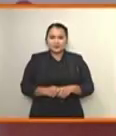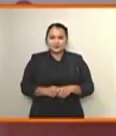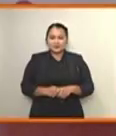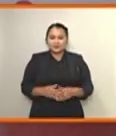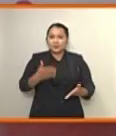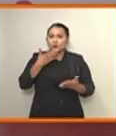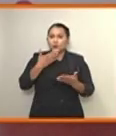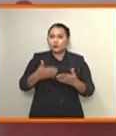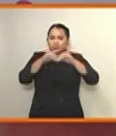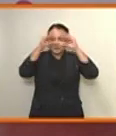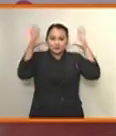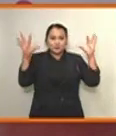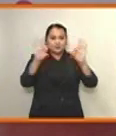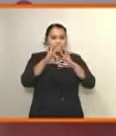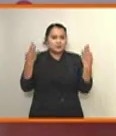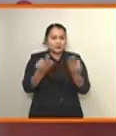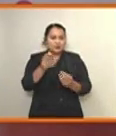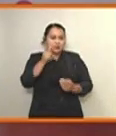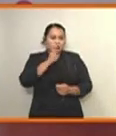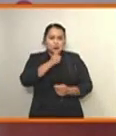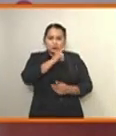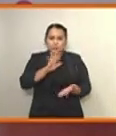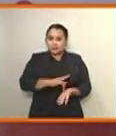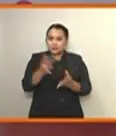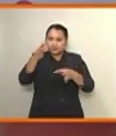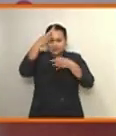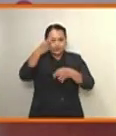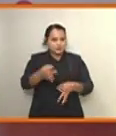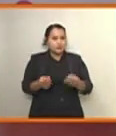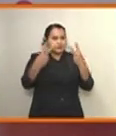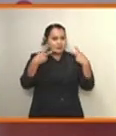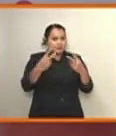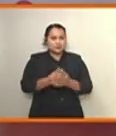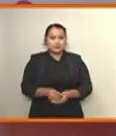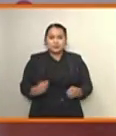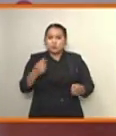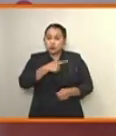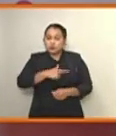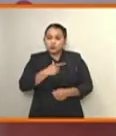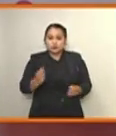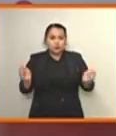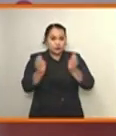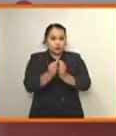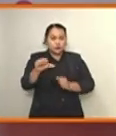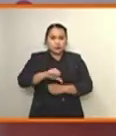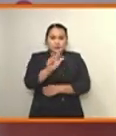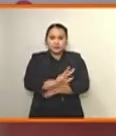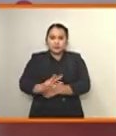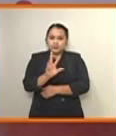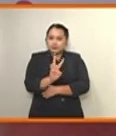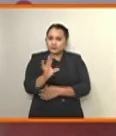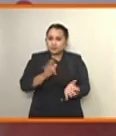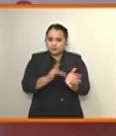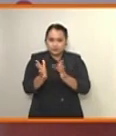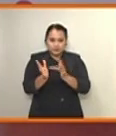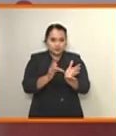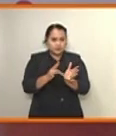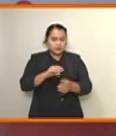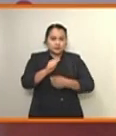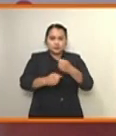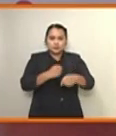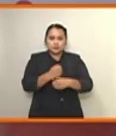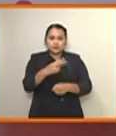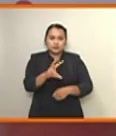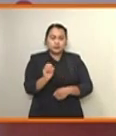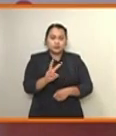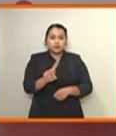Muy buenos días, familia Loto, y gracias por tu fiel sintonía. Es un placer para mí acompañarte hoy martes 6 de abril del 2021 cuando el reloj ya marca las 11 en punto